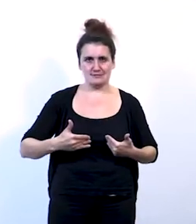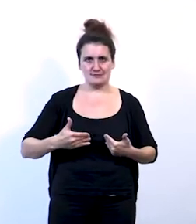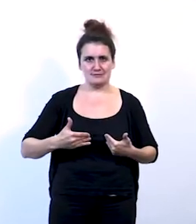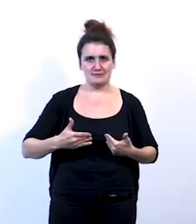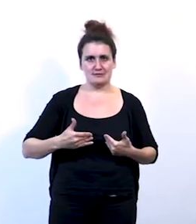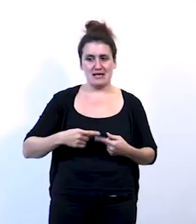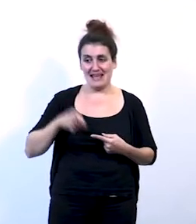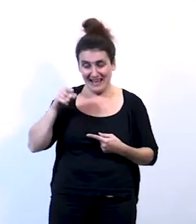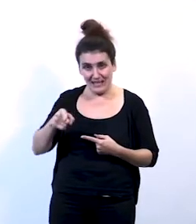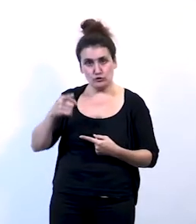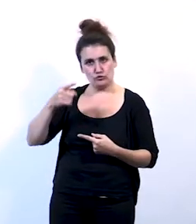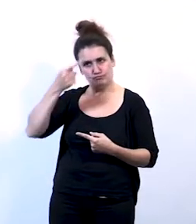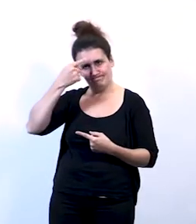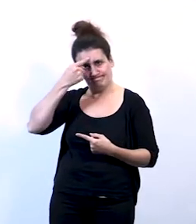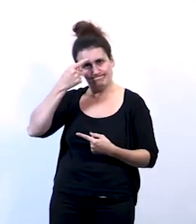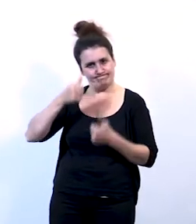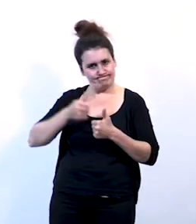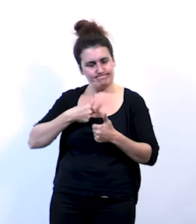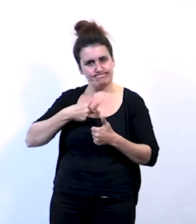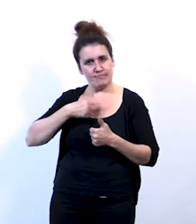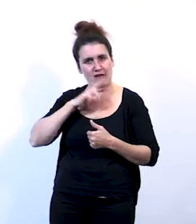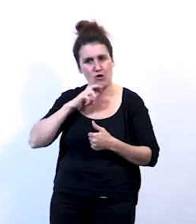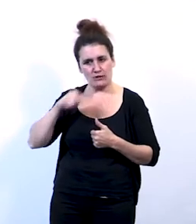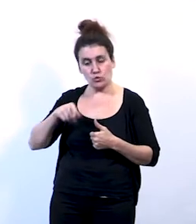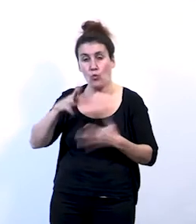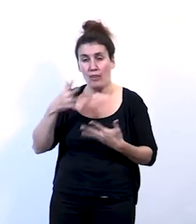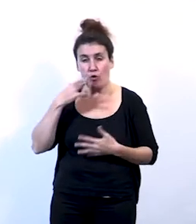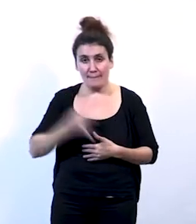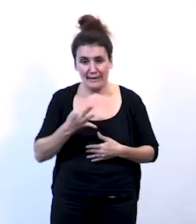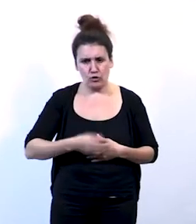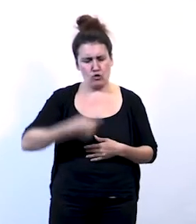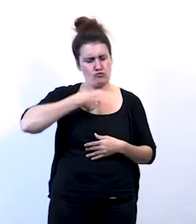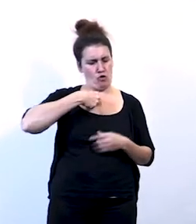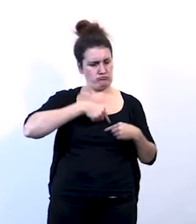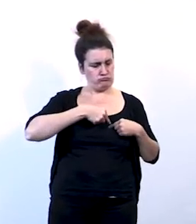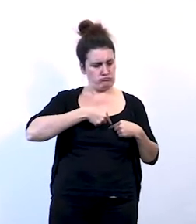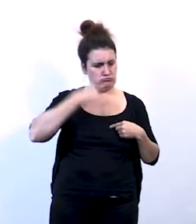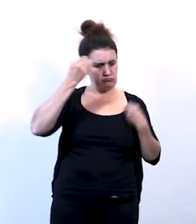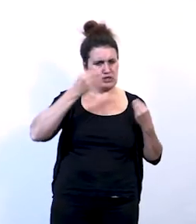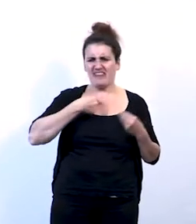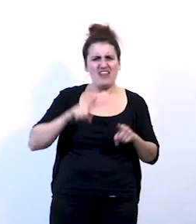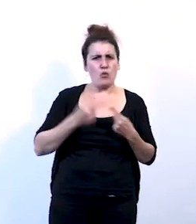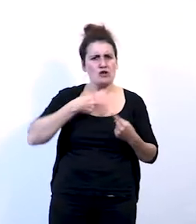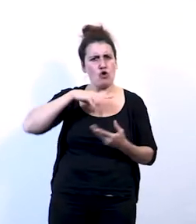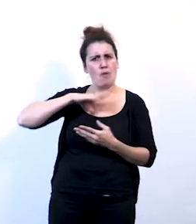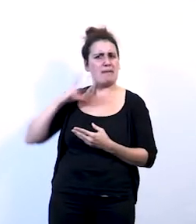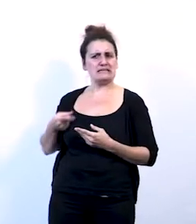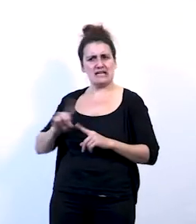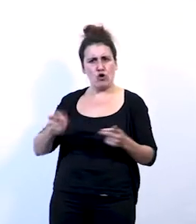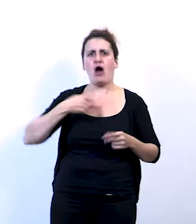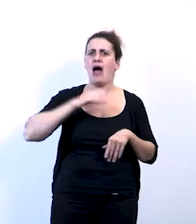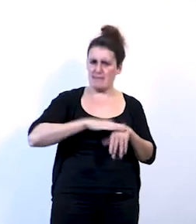esos principios y valores, cuando están en peligro, me ponen a mí, aunque yo no esté en Palestina, me ponen también en